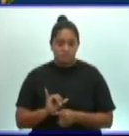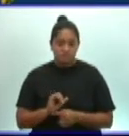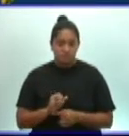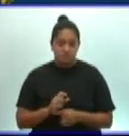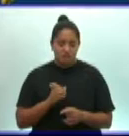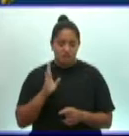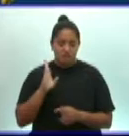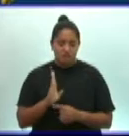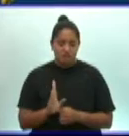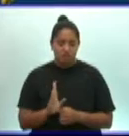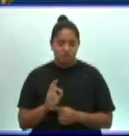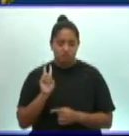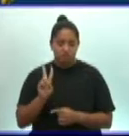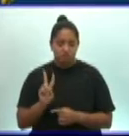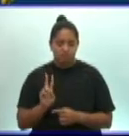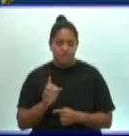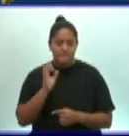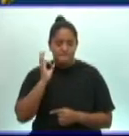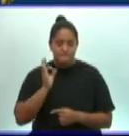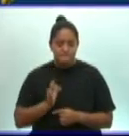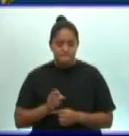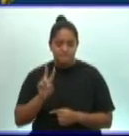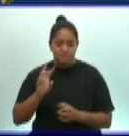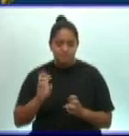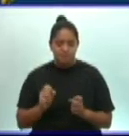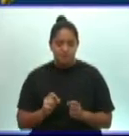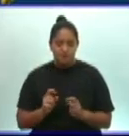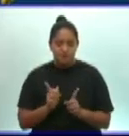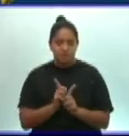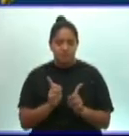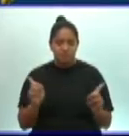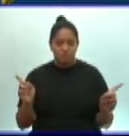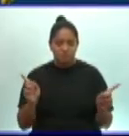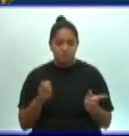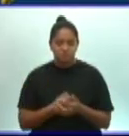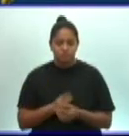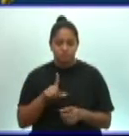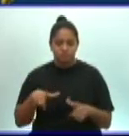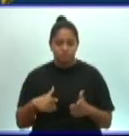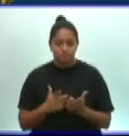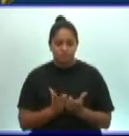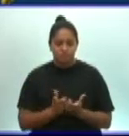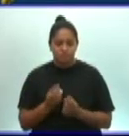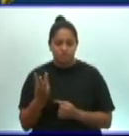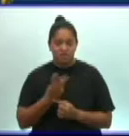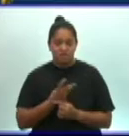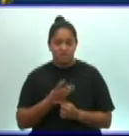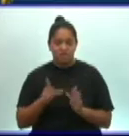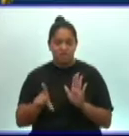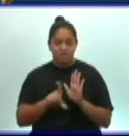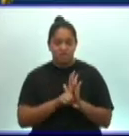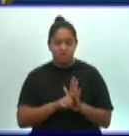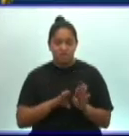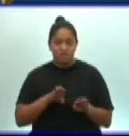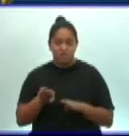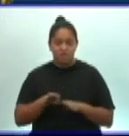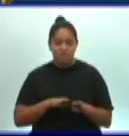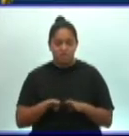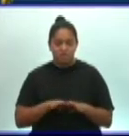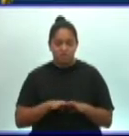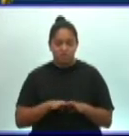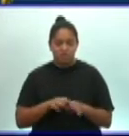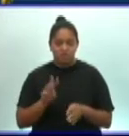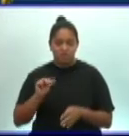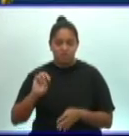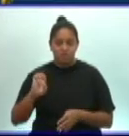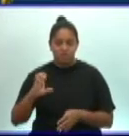1 son del mismo valor en sentido contrario. Estas cumplen con la tercera ley del movimiento mecánico, la tercera ley de Newton,